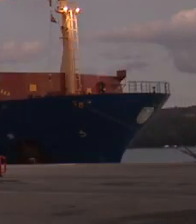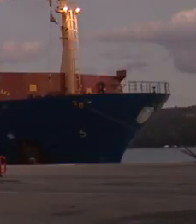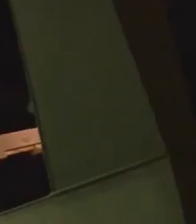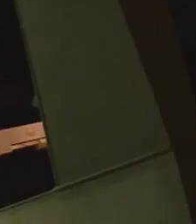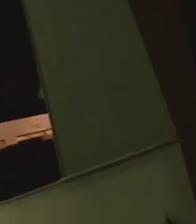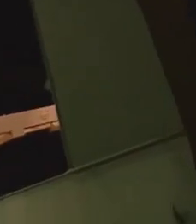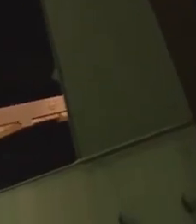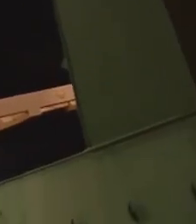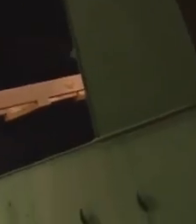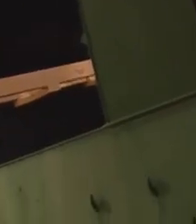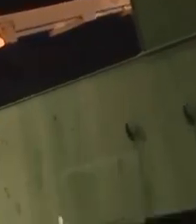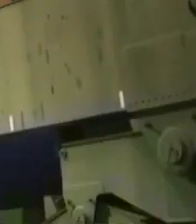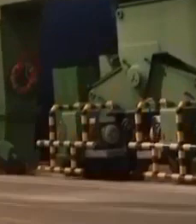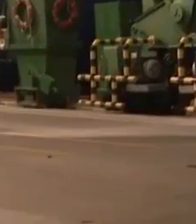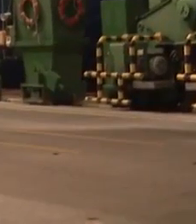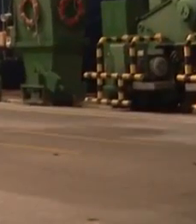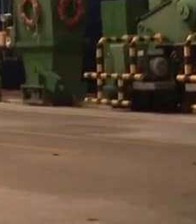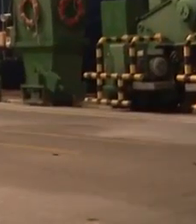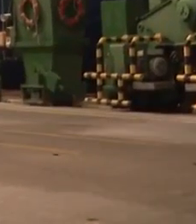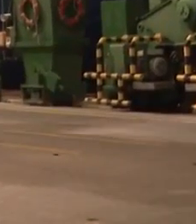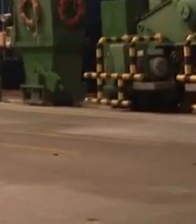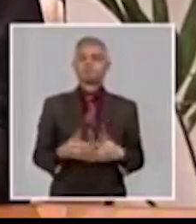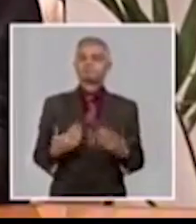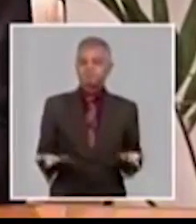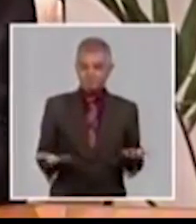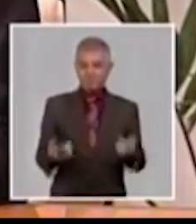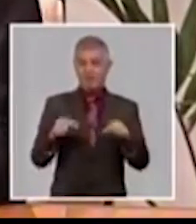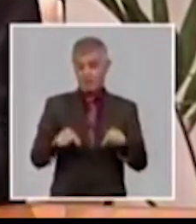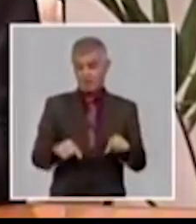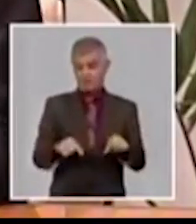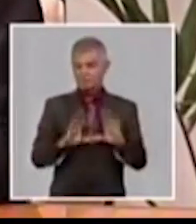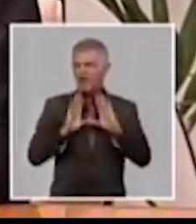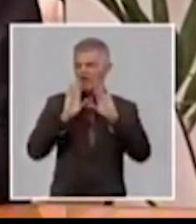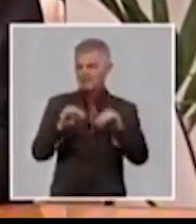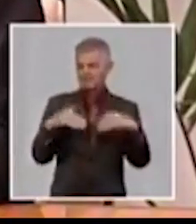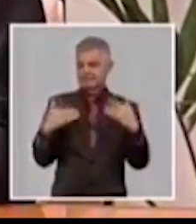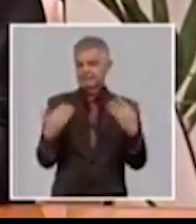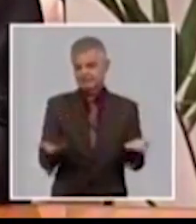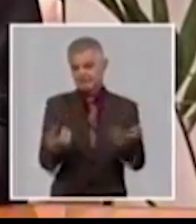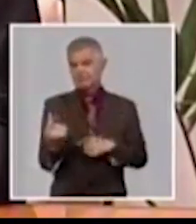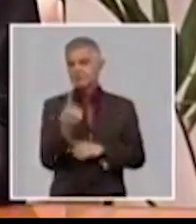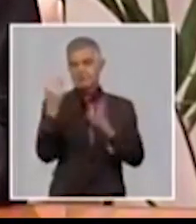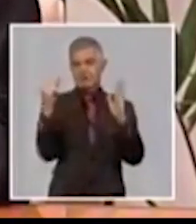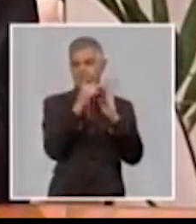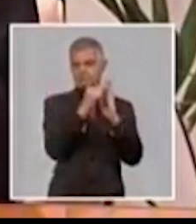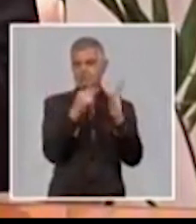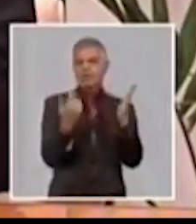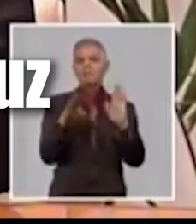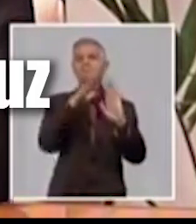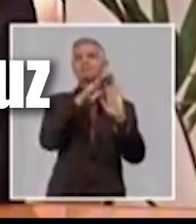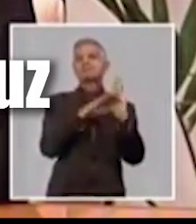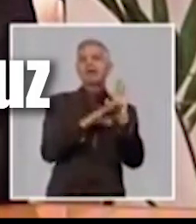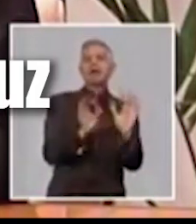transporte, la educación, el deporte y la cultura. En el espacio televisivo Mesa Redonda, el primer ministro Manuel Marrero